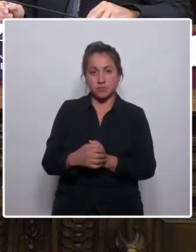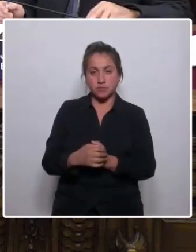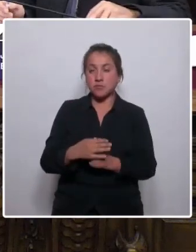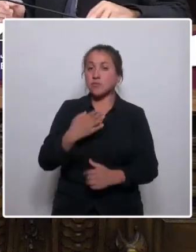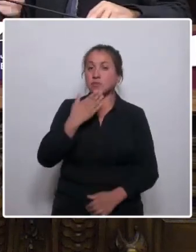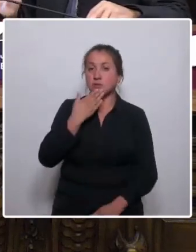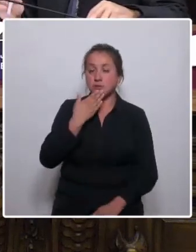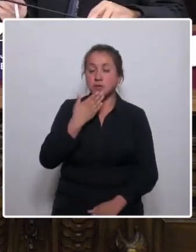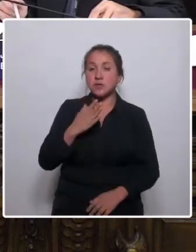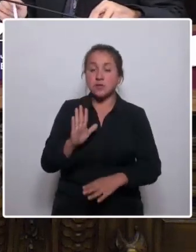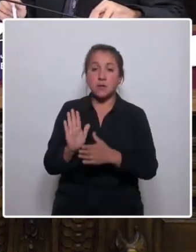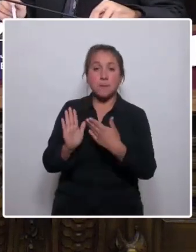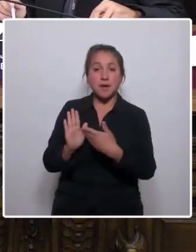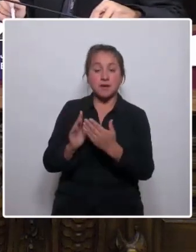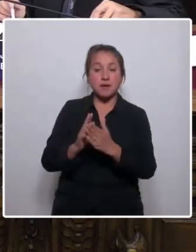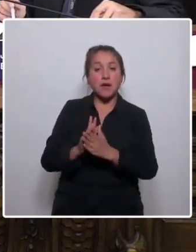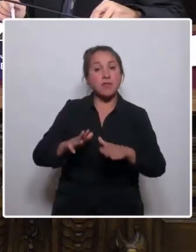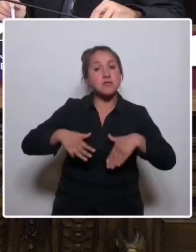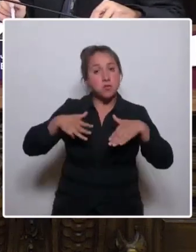También ya estamos en la página 19